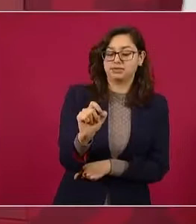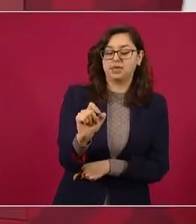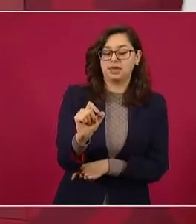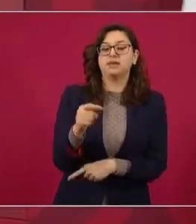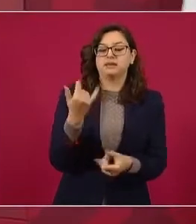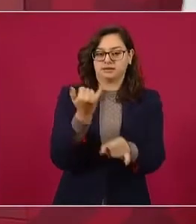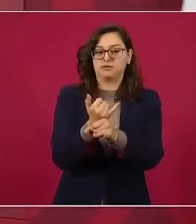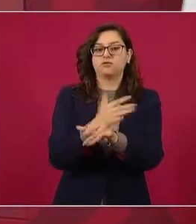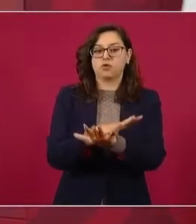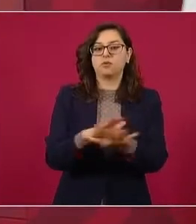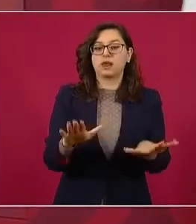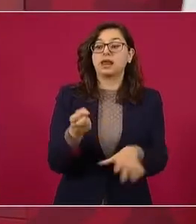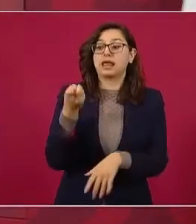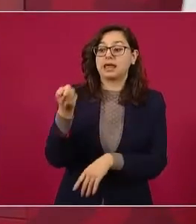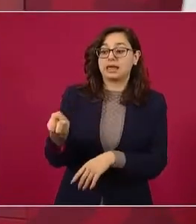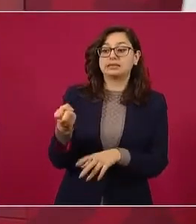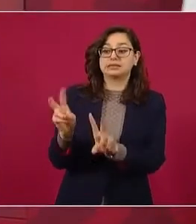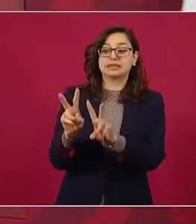que